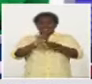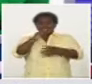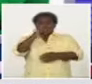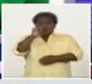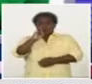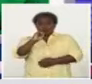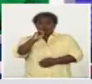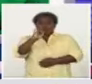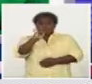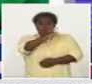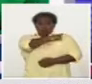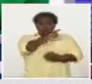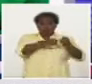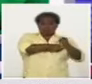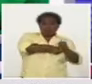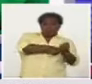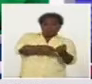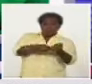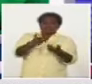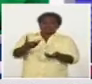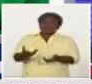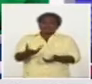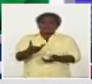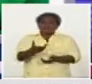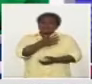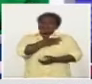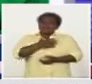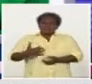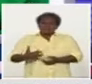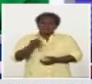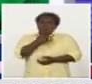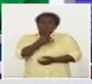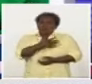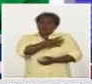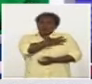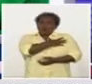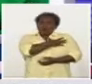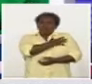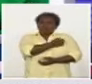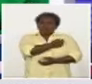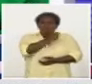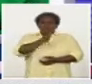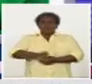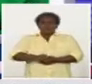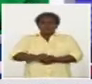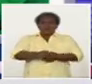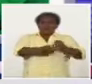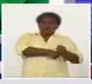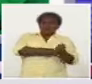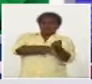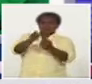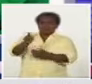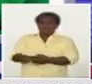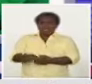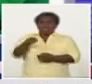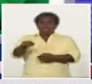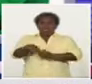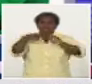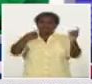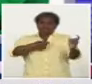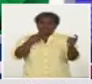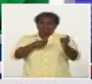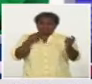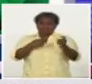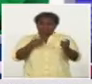sensible para el deporte cubano, para el béisbol cubano, y que batalló duramente él y los